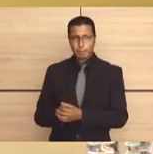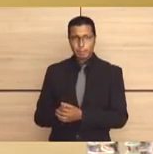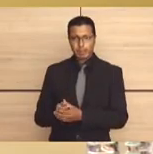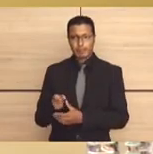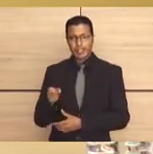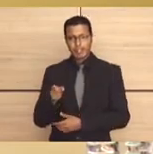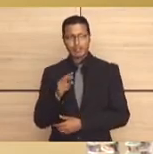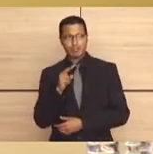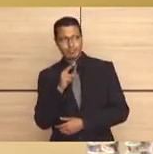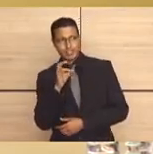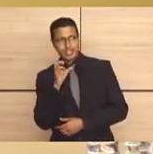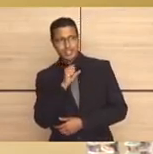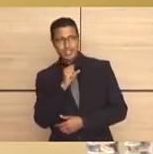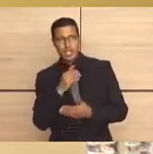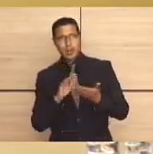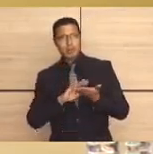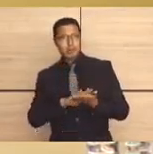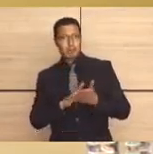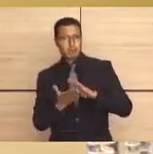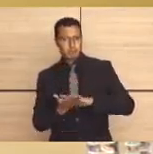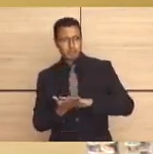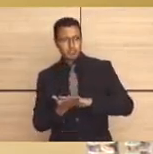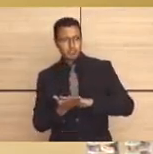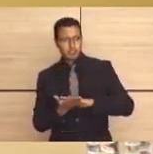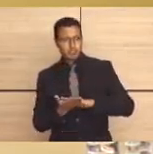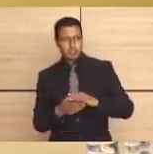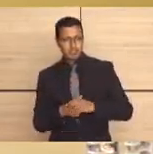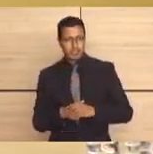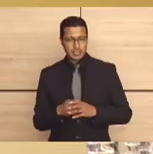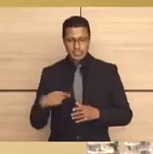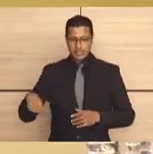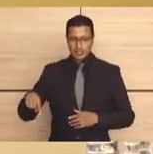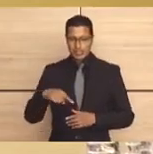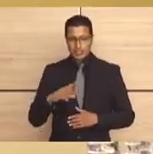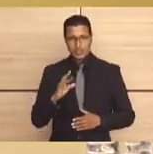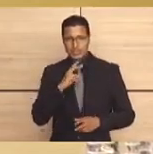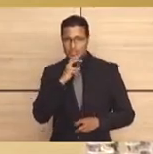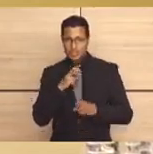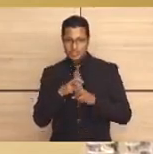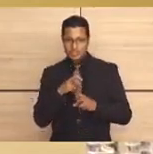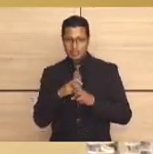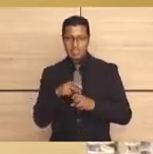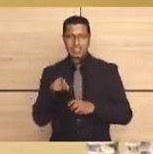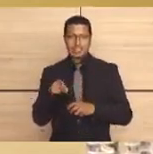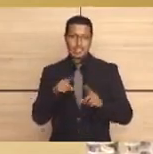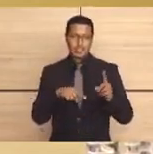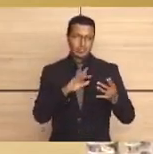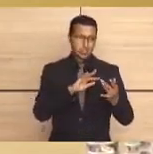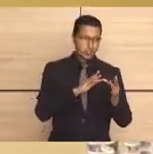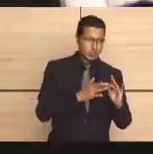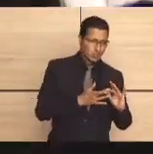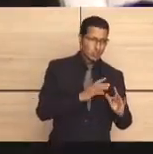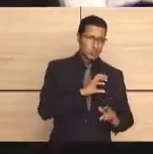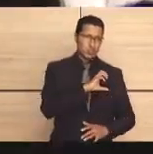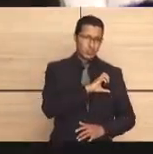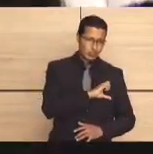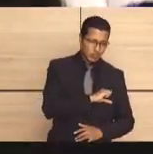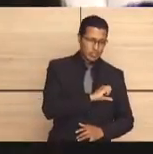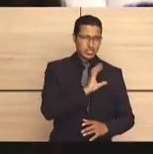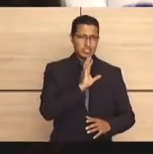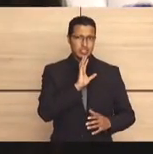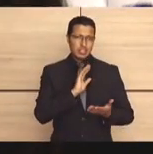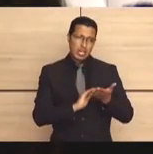paz. Y quizás para nosotros muchas veces es fácil decir, debemos sanar heridas, debemos salir adelante, debemos